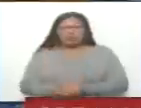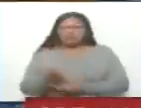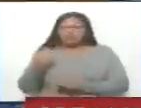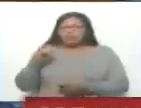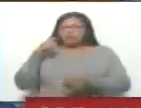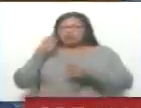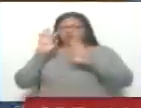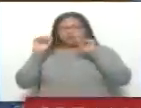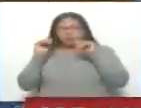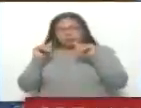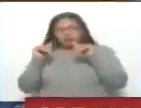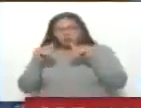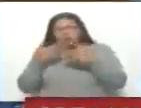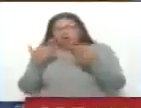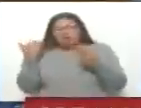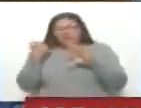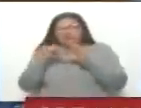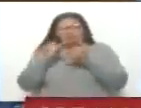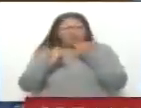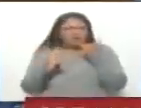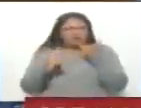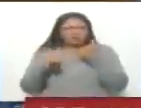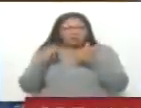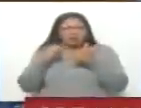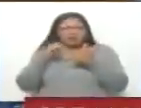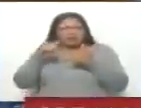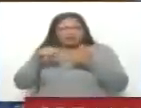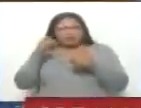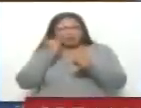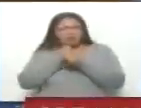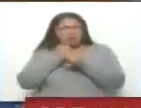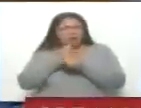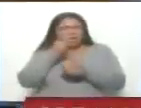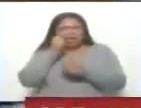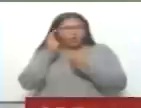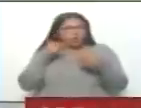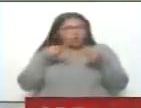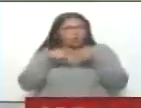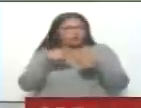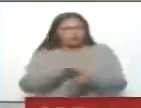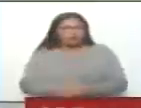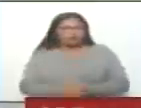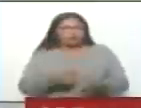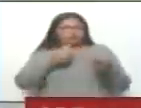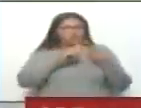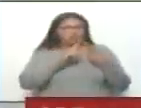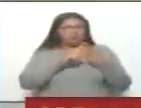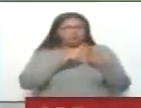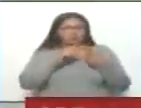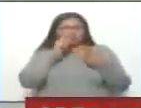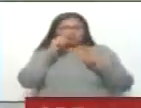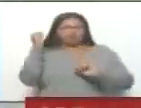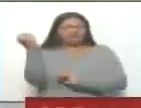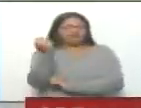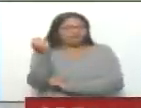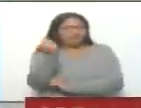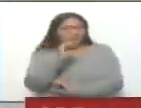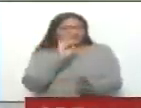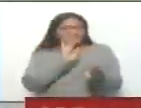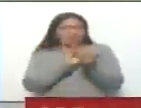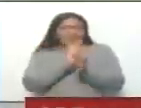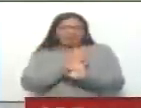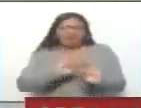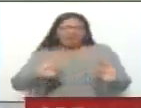despedir. ¿Cuál sería entonces el mensaje para cerrar para estos trabajadores y trabajadoras? Número uno, no hacerle caso a las redes, no hacerle caso